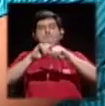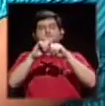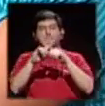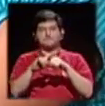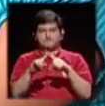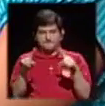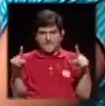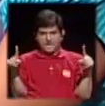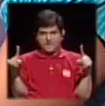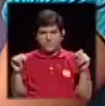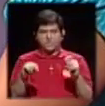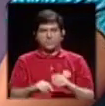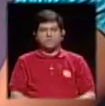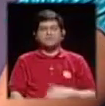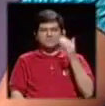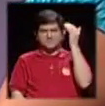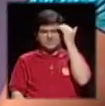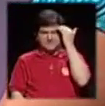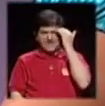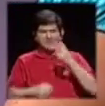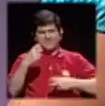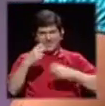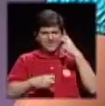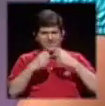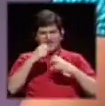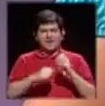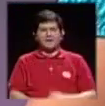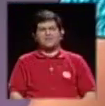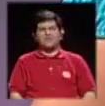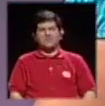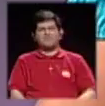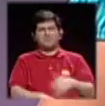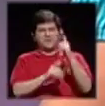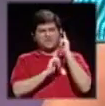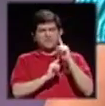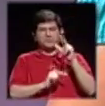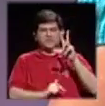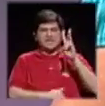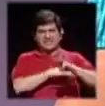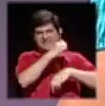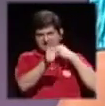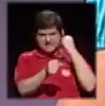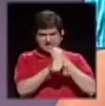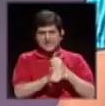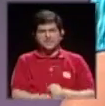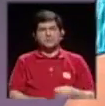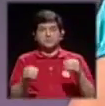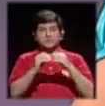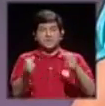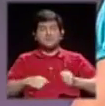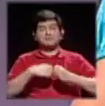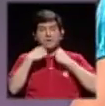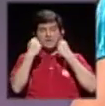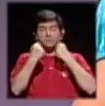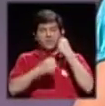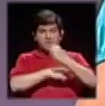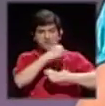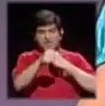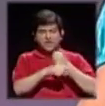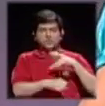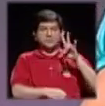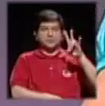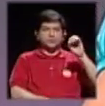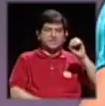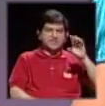embargo, sabemos que el conflicto armado duró 36 años y se recrudeció los años